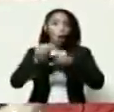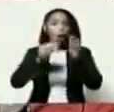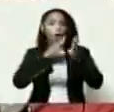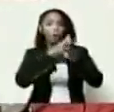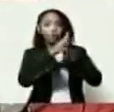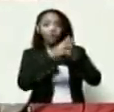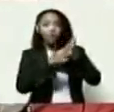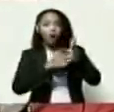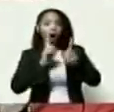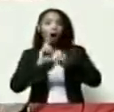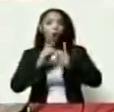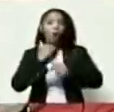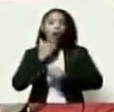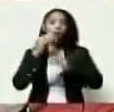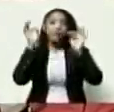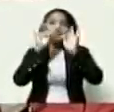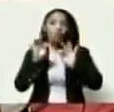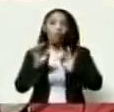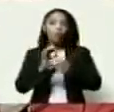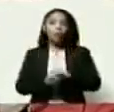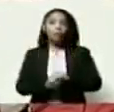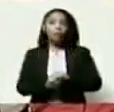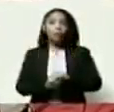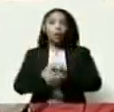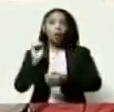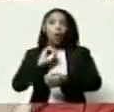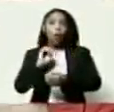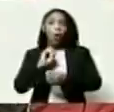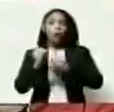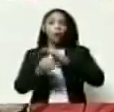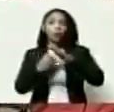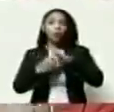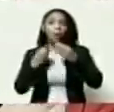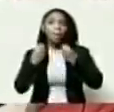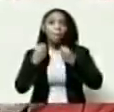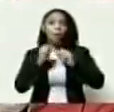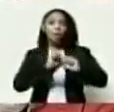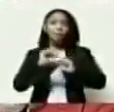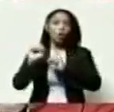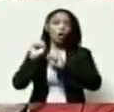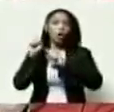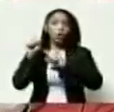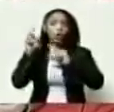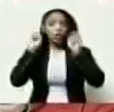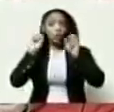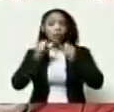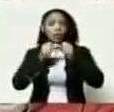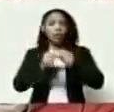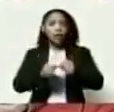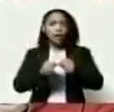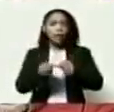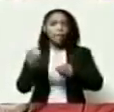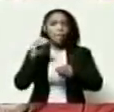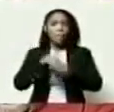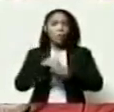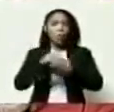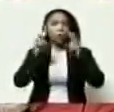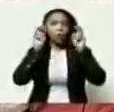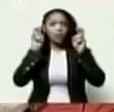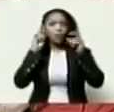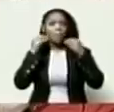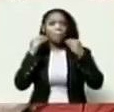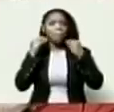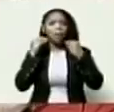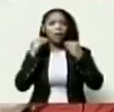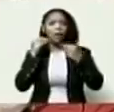estructurar algún tipo de mecanismo o instancia para evitar que estos temas se queden en enunciados